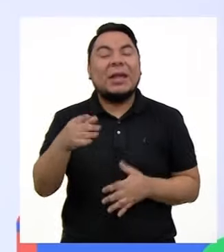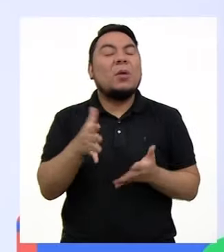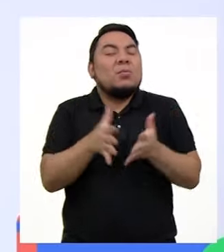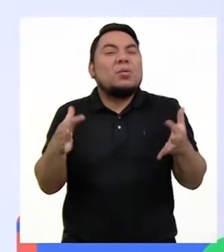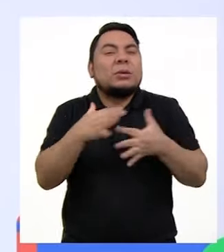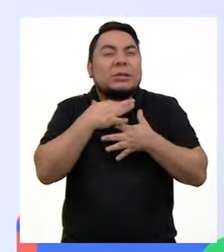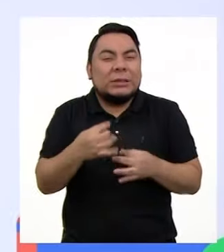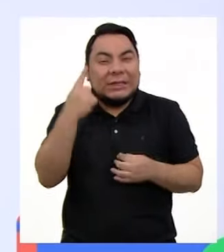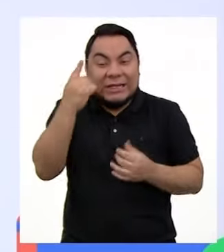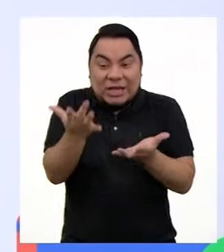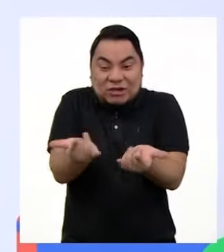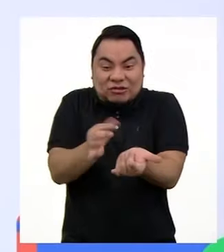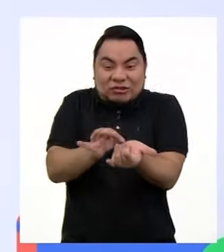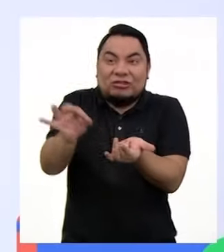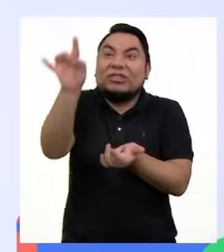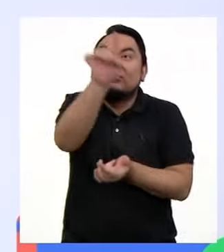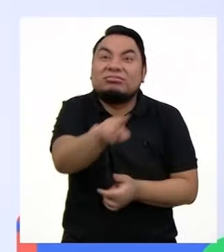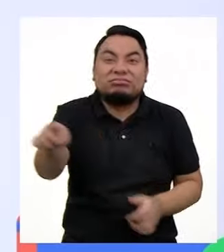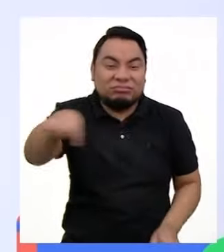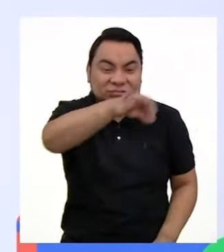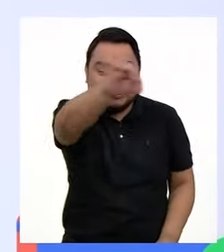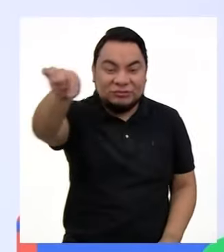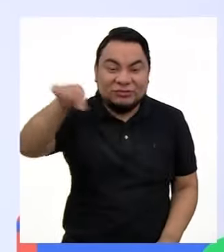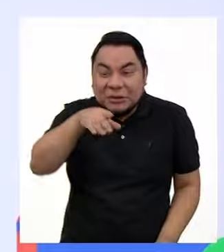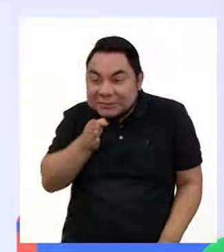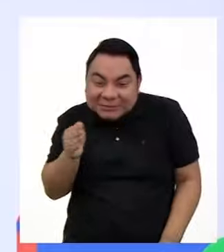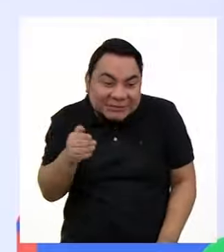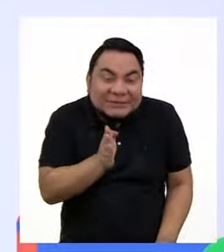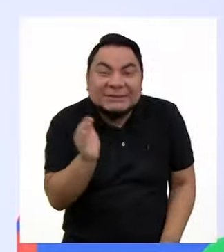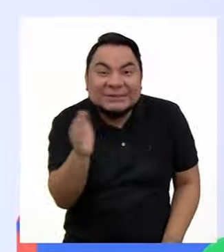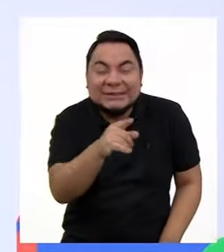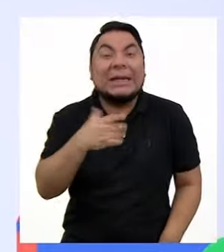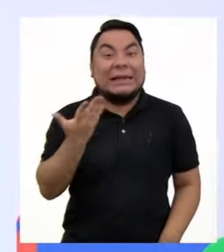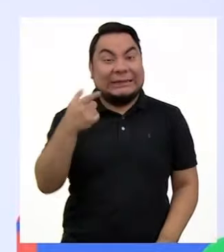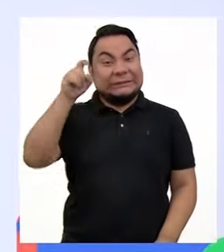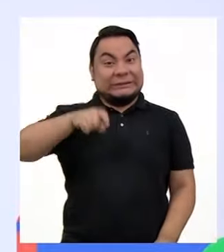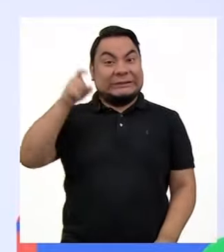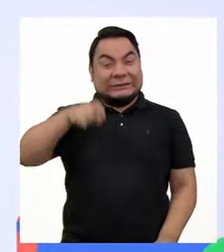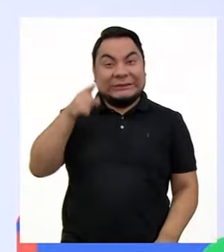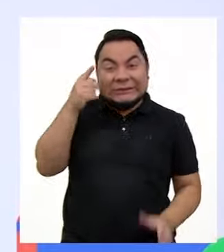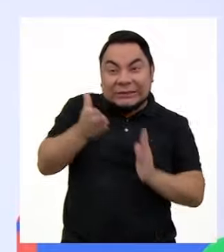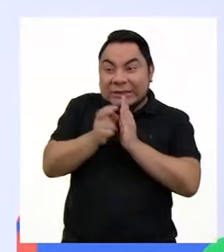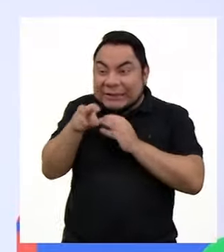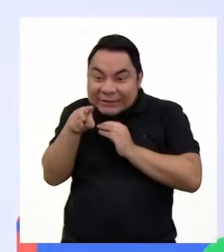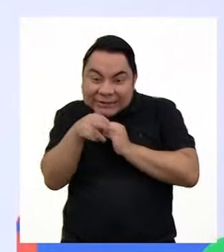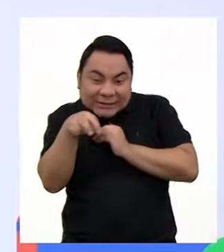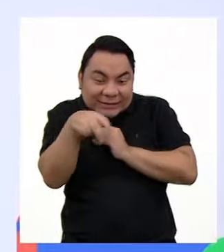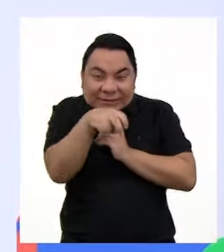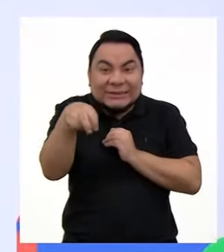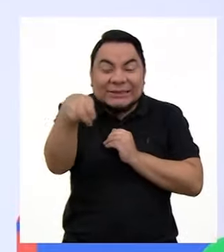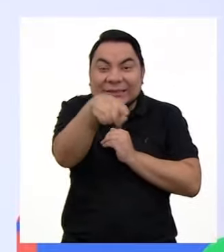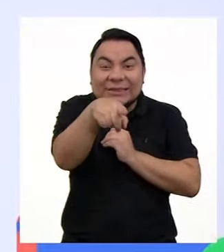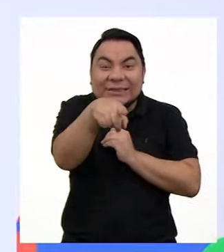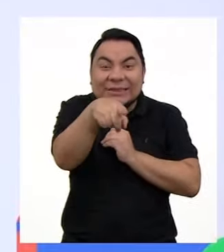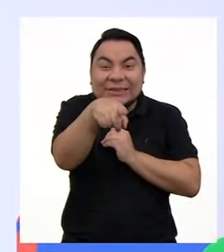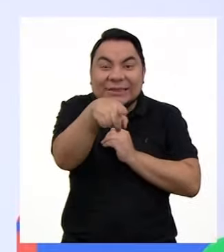Interesante hacer telas de araña y pasar a través de ellas. Requiere de una gran habilidad para mantenerse en pie y no